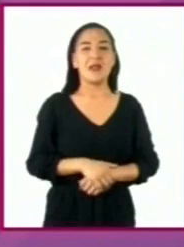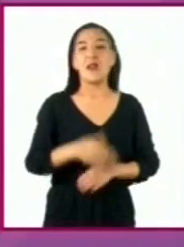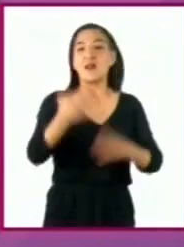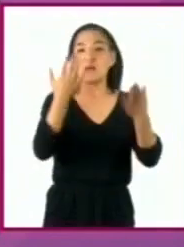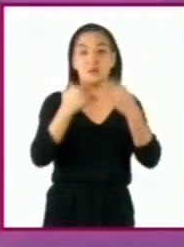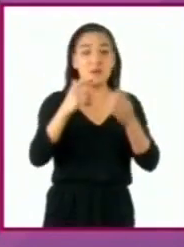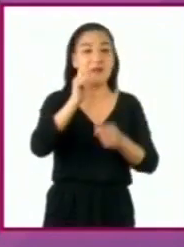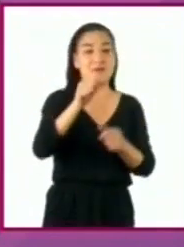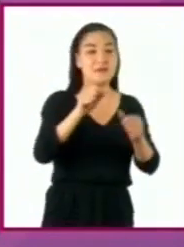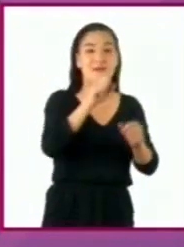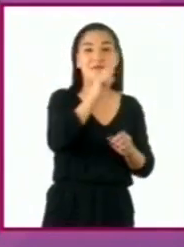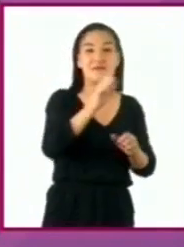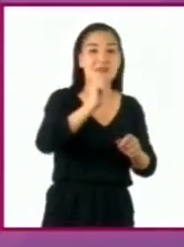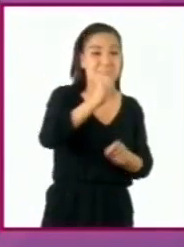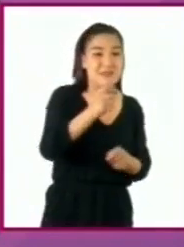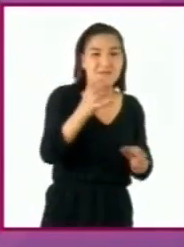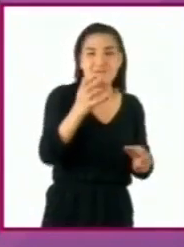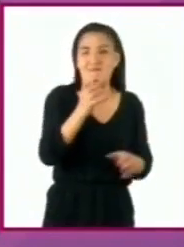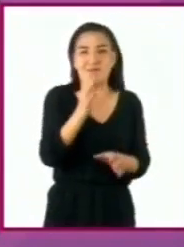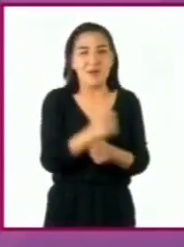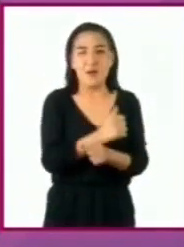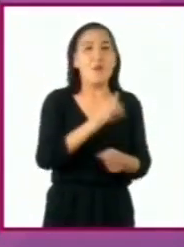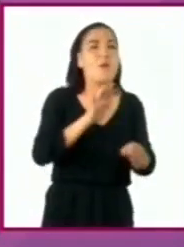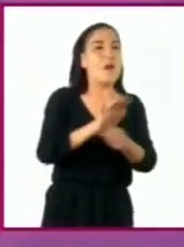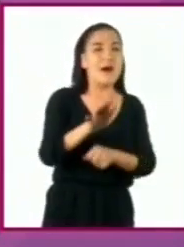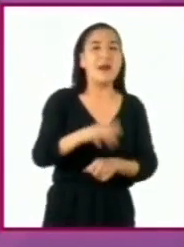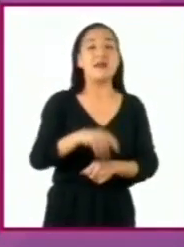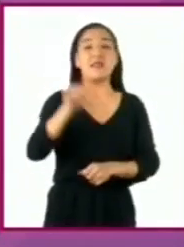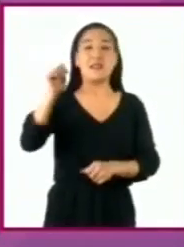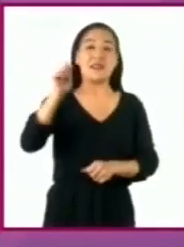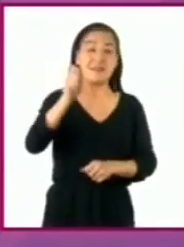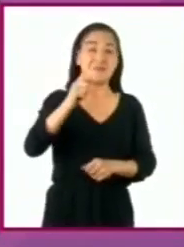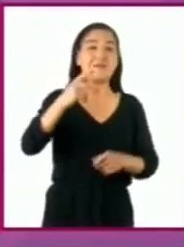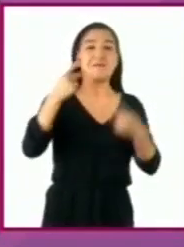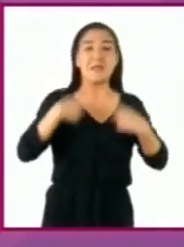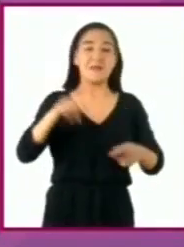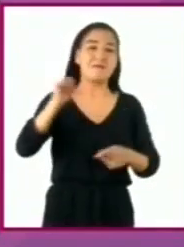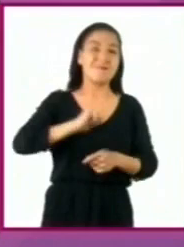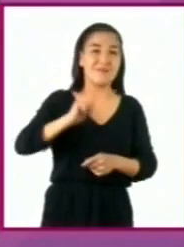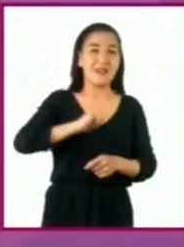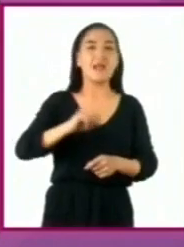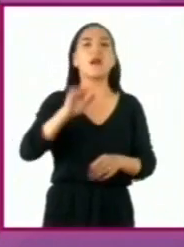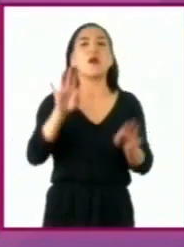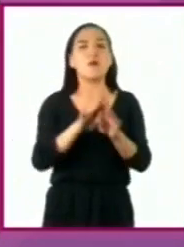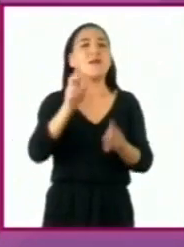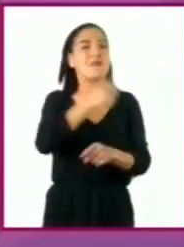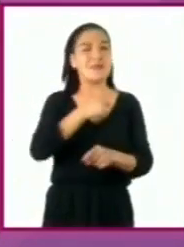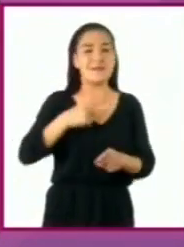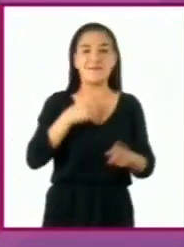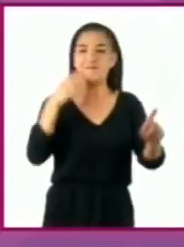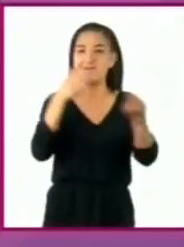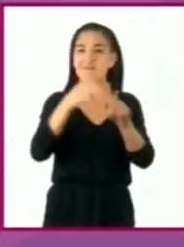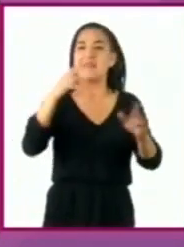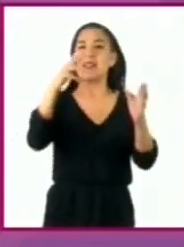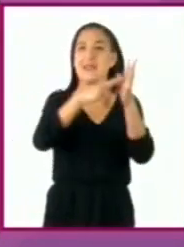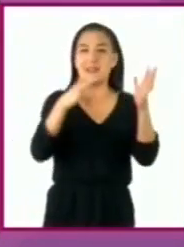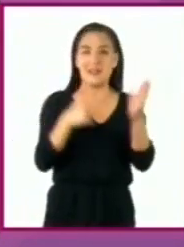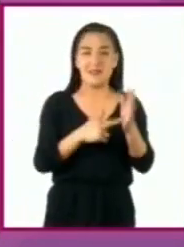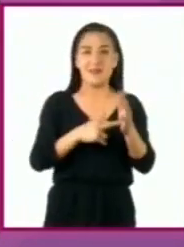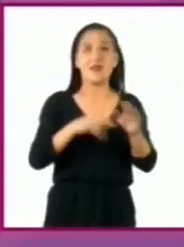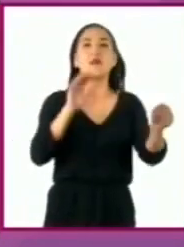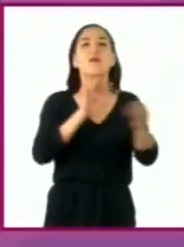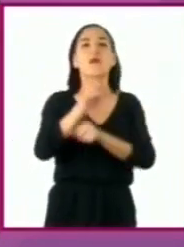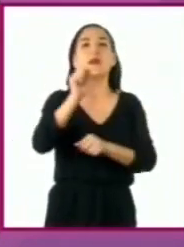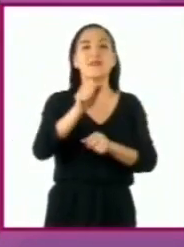mismo significado. Los antiguos pensaban que todo el arte debería estar sujeto a reglas. Se trataba de